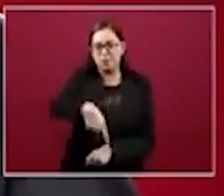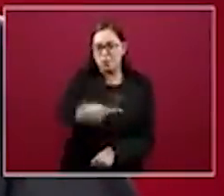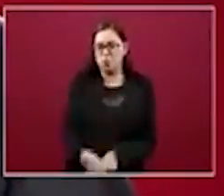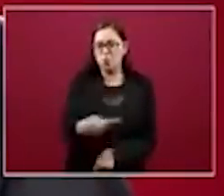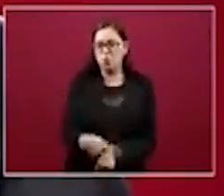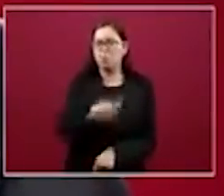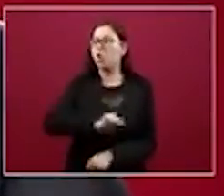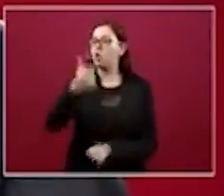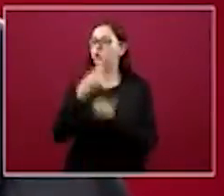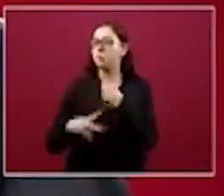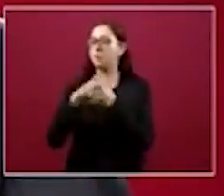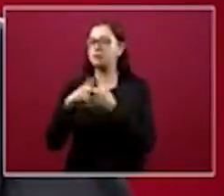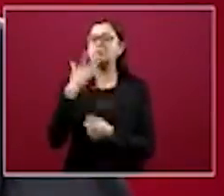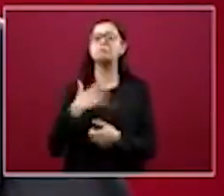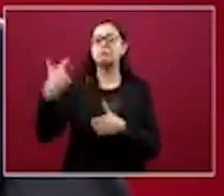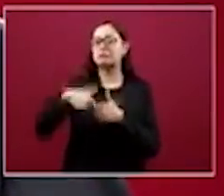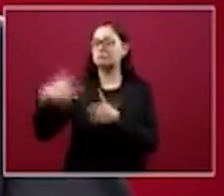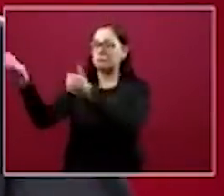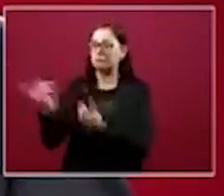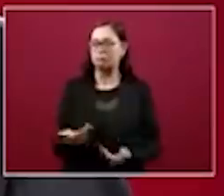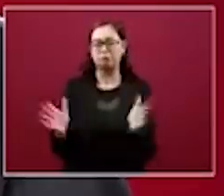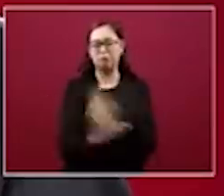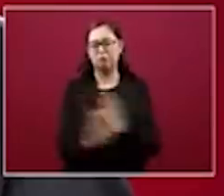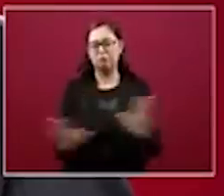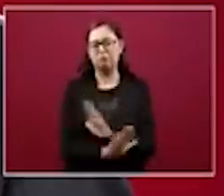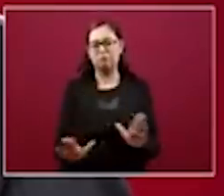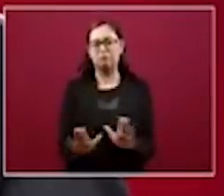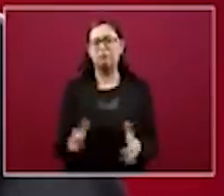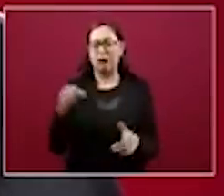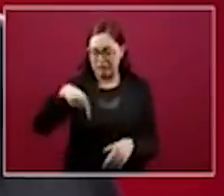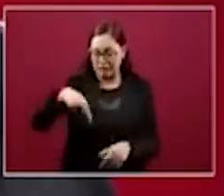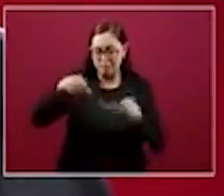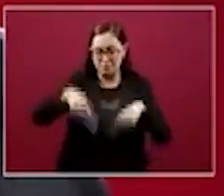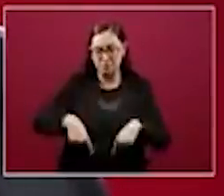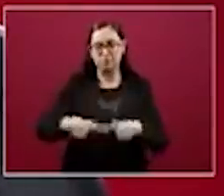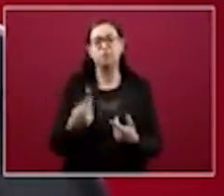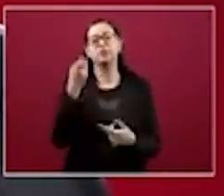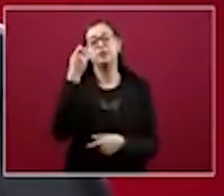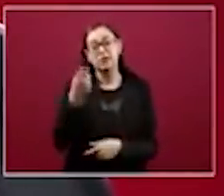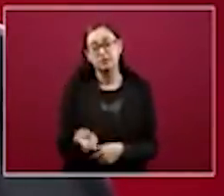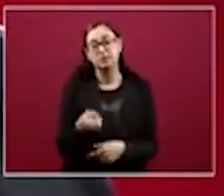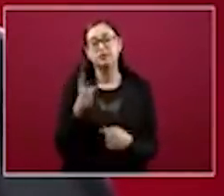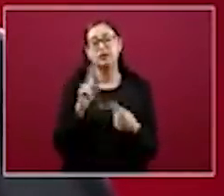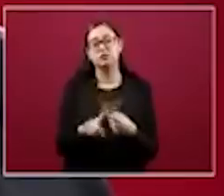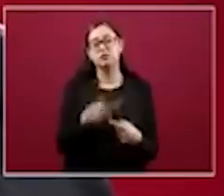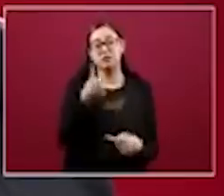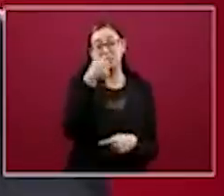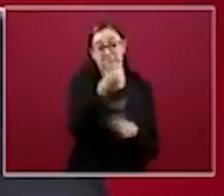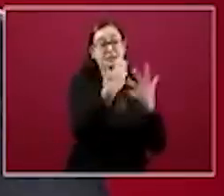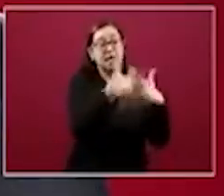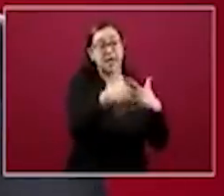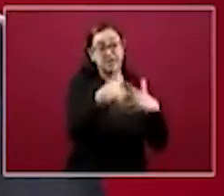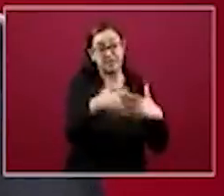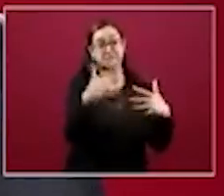se compre gasolina en el extranjero. Entonces, por eso la rehabilitación de las 6 refinerías y